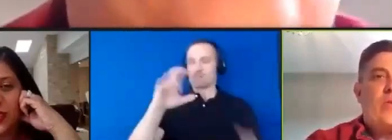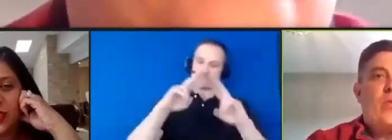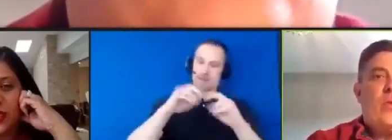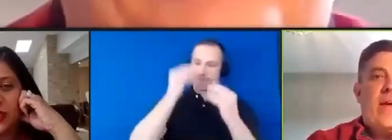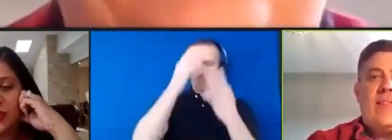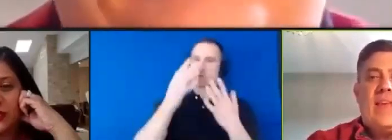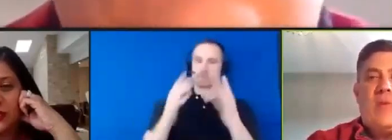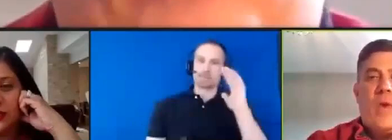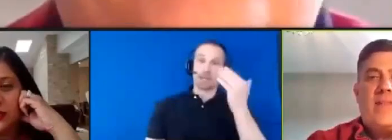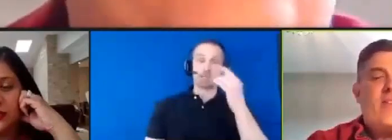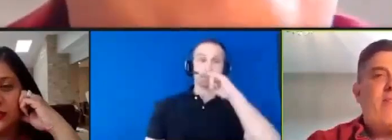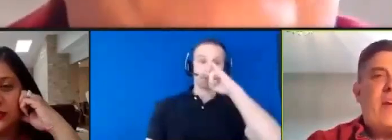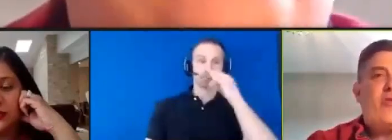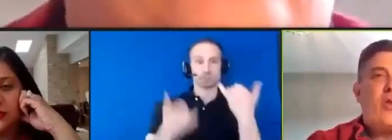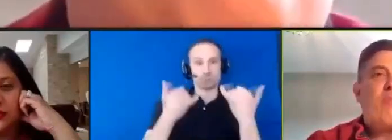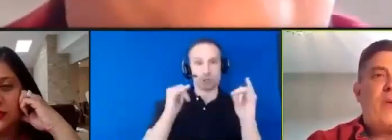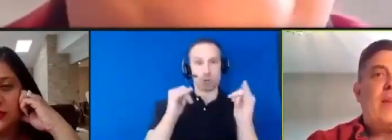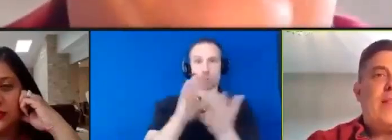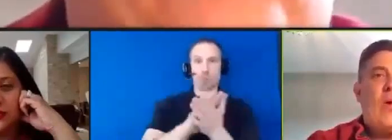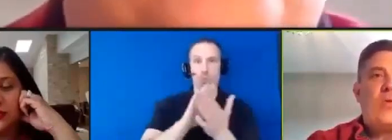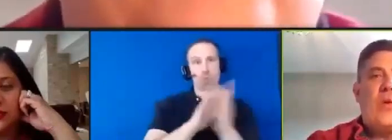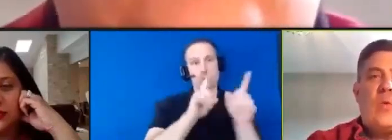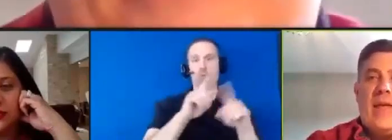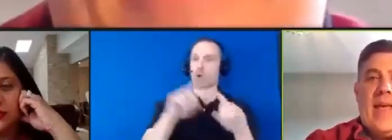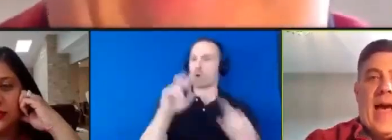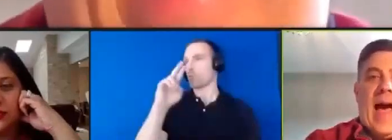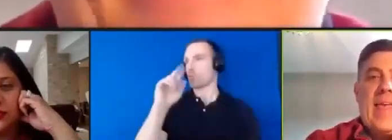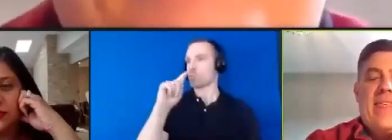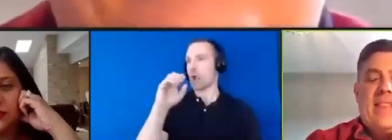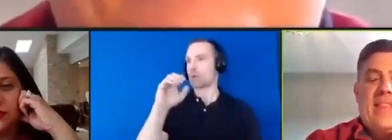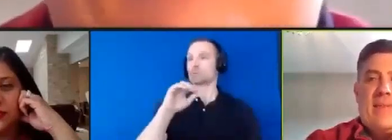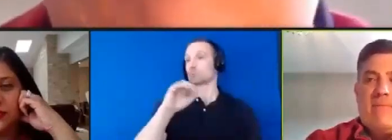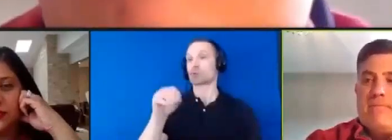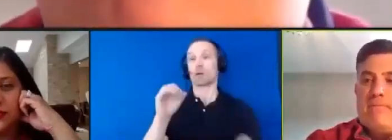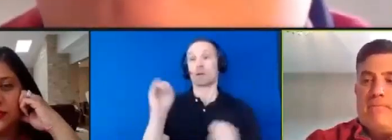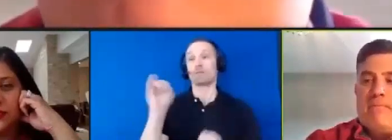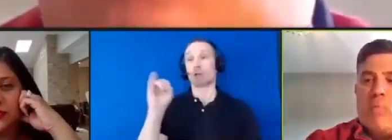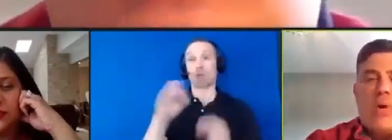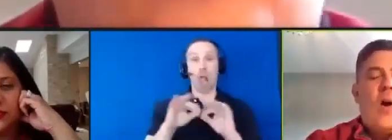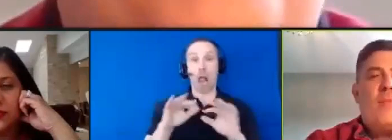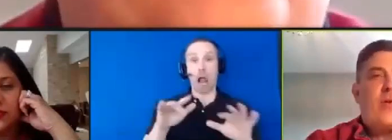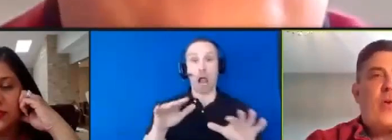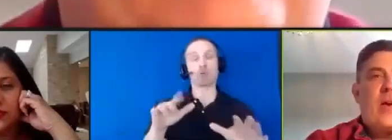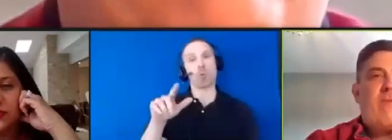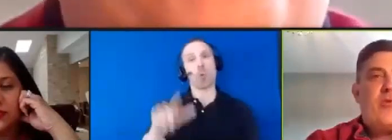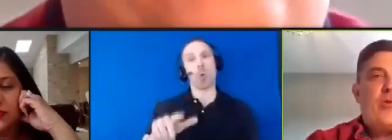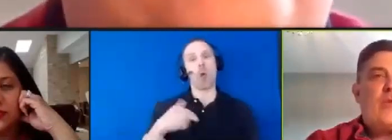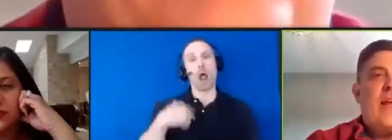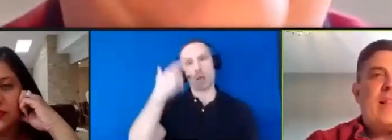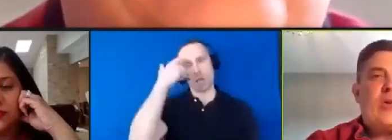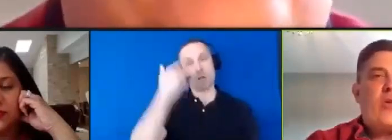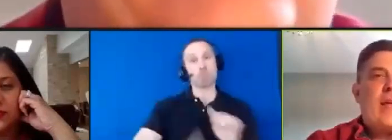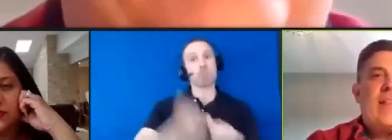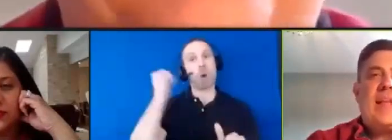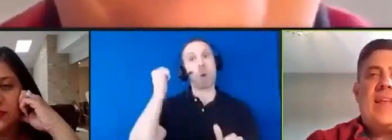niños chiquitos que se mantengan con la máscara preescolar en el grado kinder hasta aún hasta segundo grado el